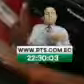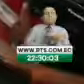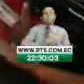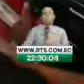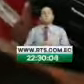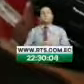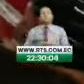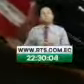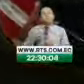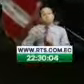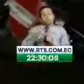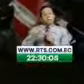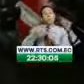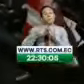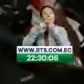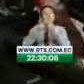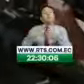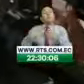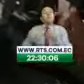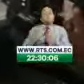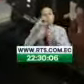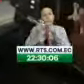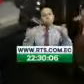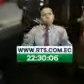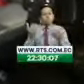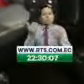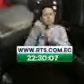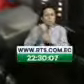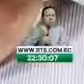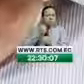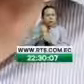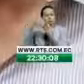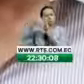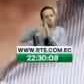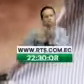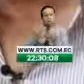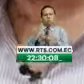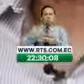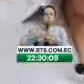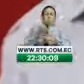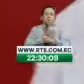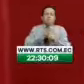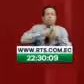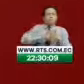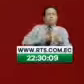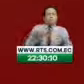tienen pequeños negocios y que han sido afectadas por la emergencia sanitaria y que de a poco van abriendo